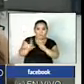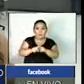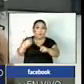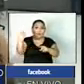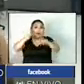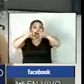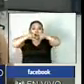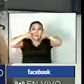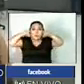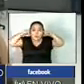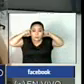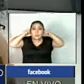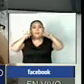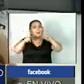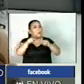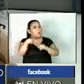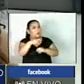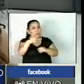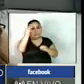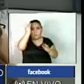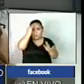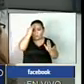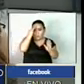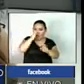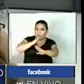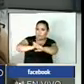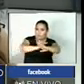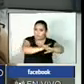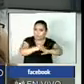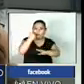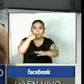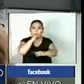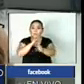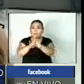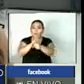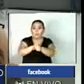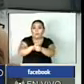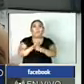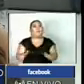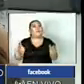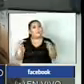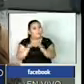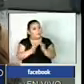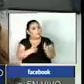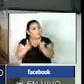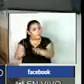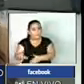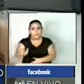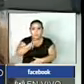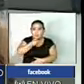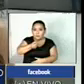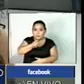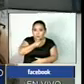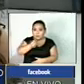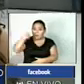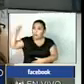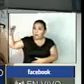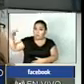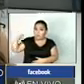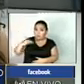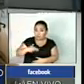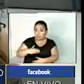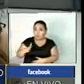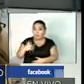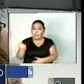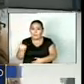mascarilla y mantener todas las medidas para prevenir contagios de COVID-19 por otra parte los vuelos de guatemaltecos